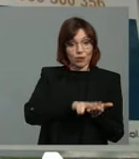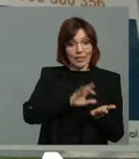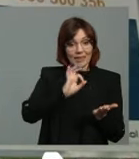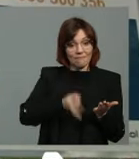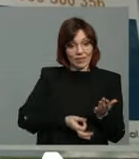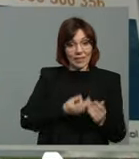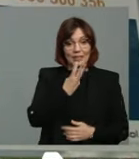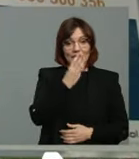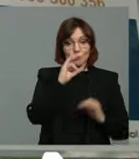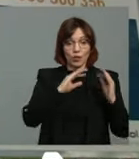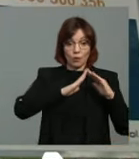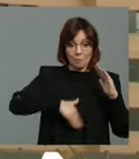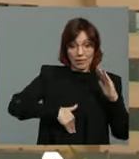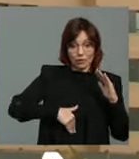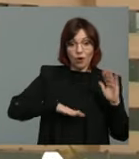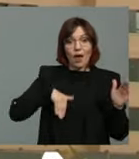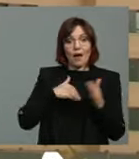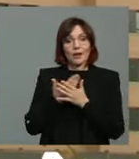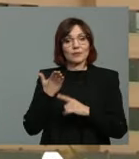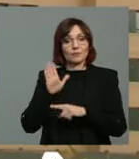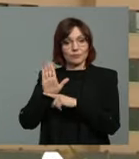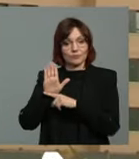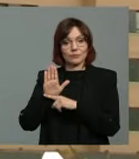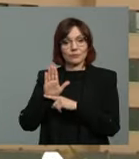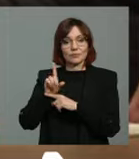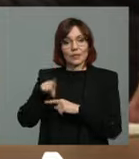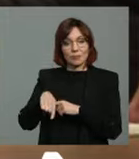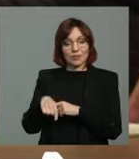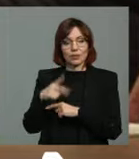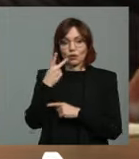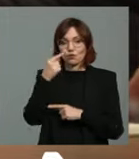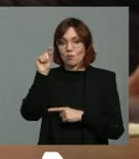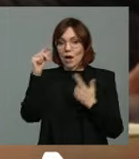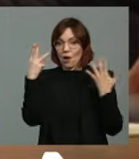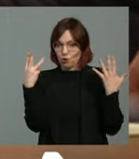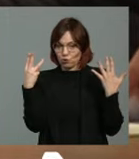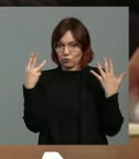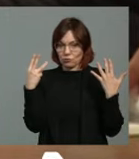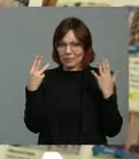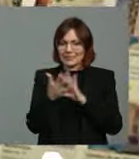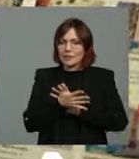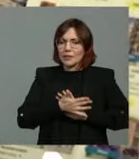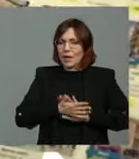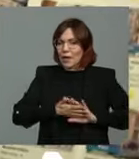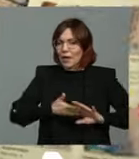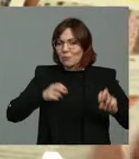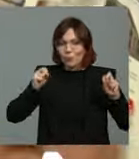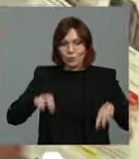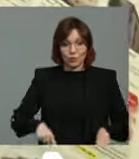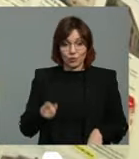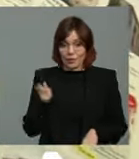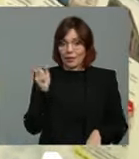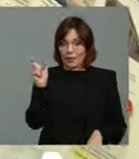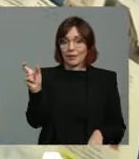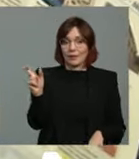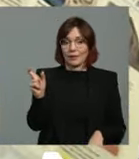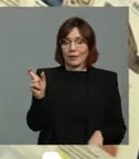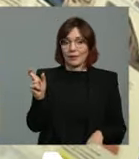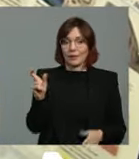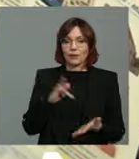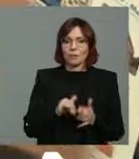3% sino que incluso ya hay ofertas por debajo del 2,8 que son precios que hacía muchos meses que no veíamos por lo tanto la cosa se